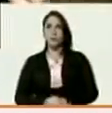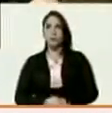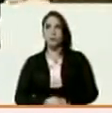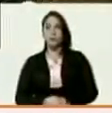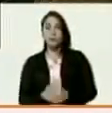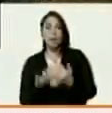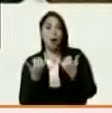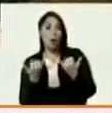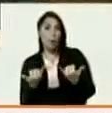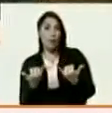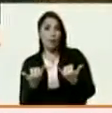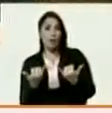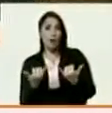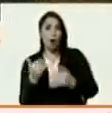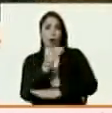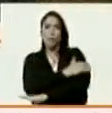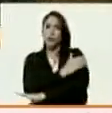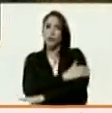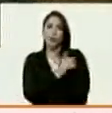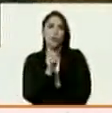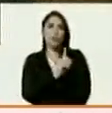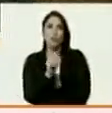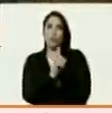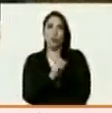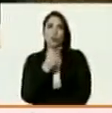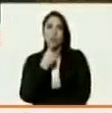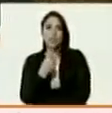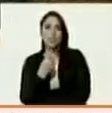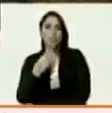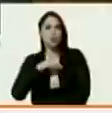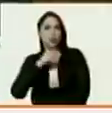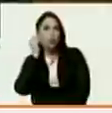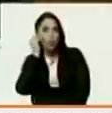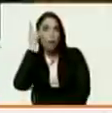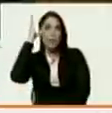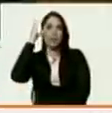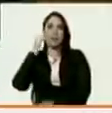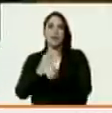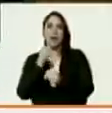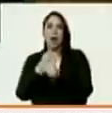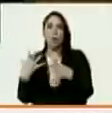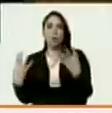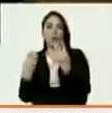Ahora, ser de la oposición no implica que no seamos capaces de trabajar juntos por el país.